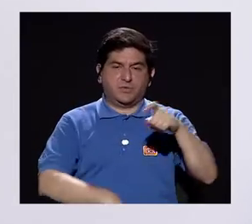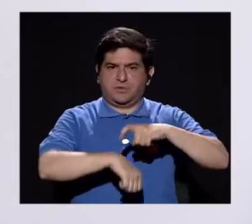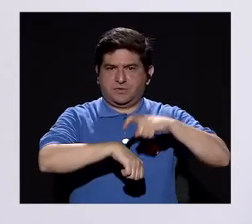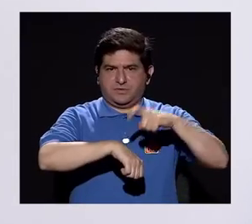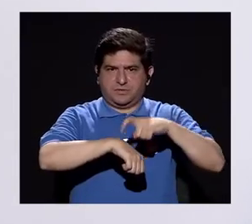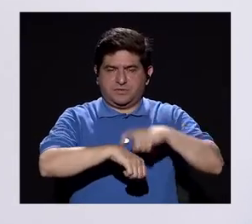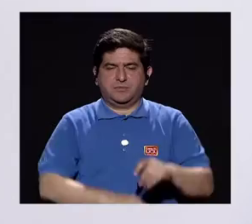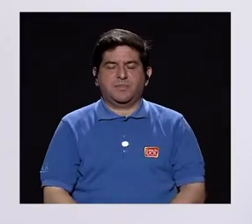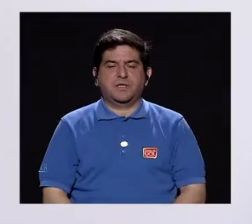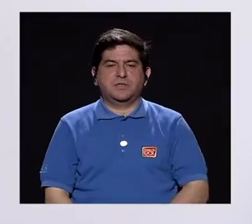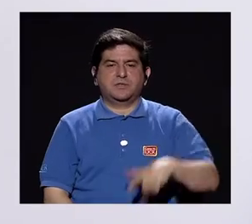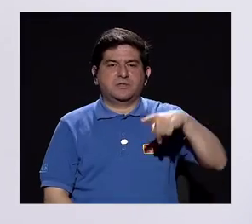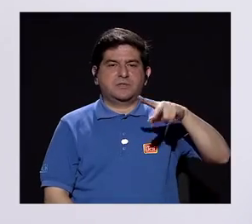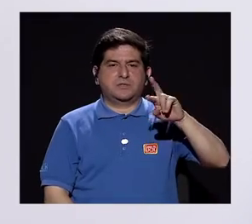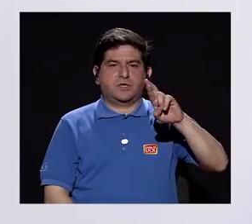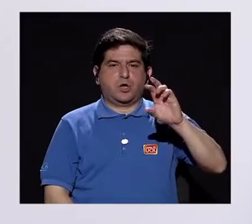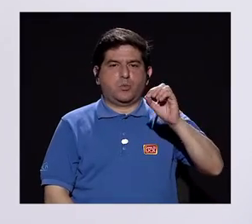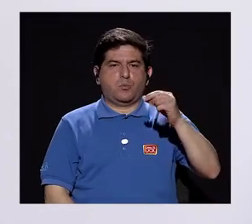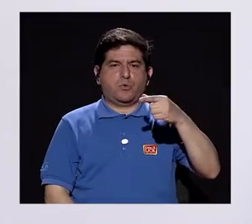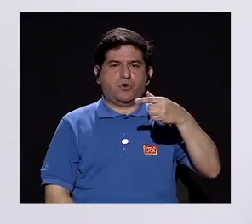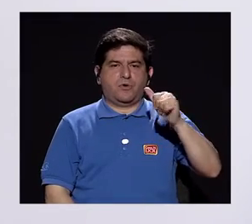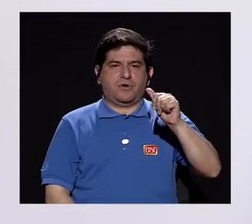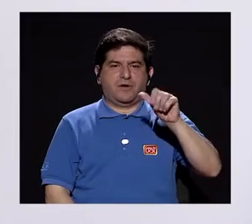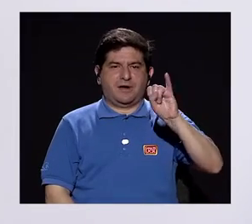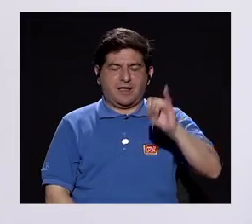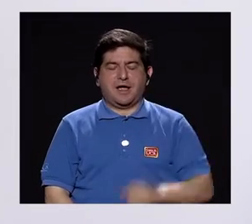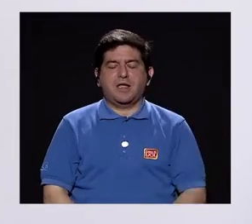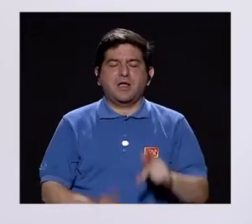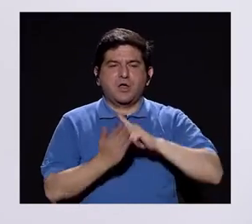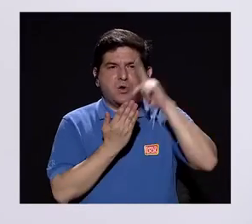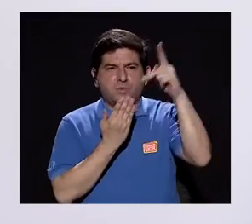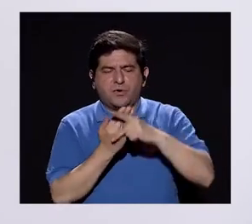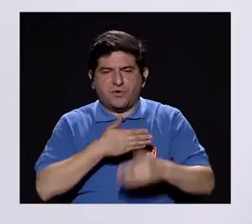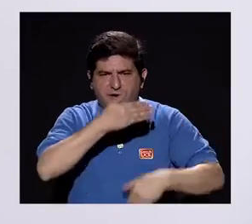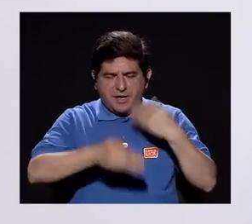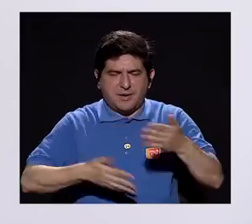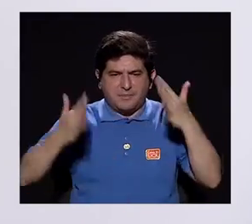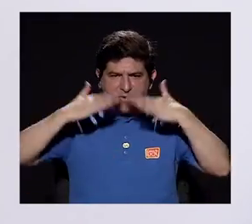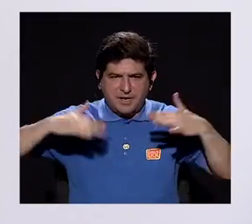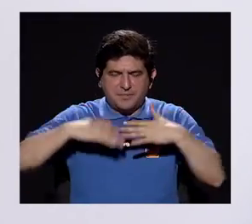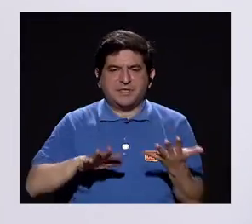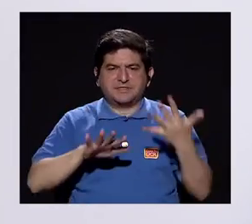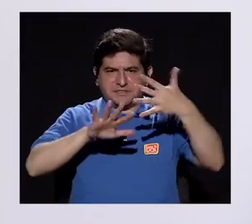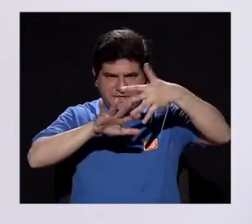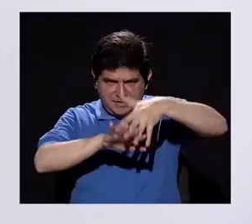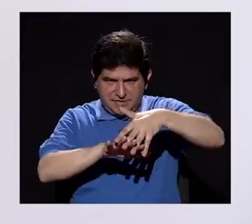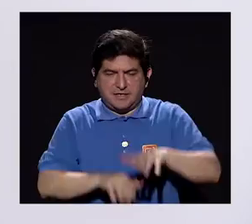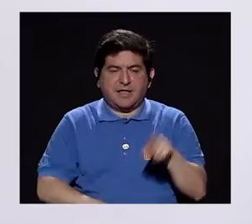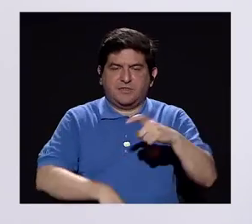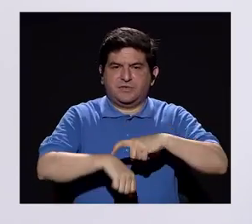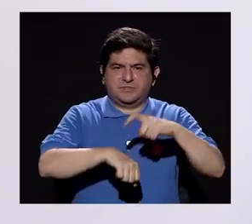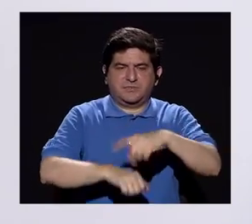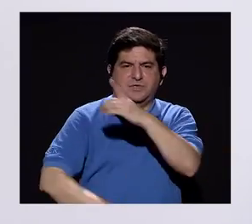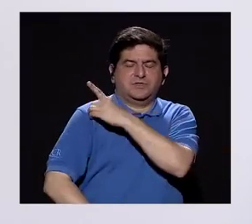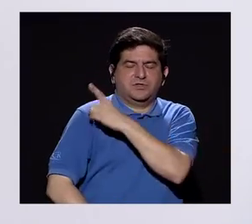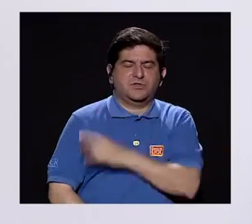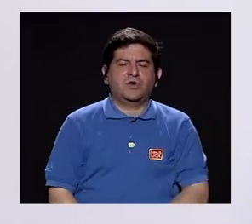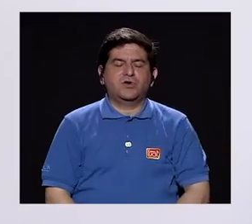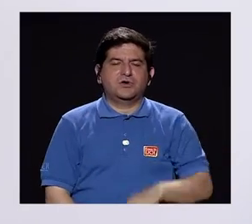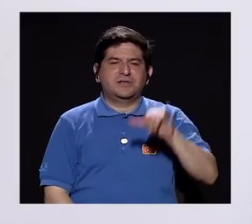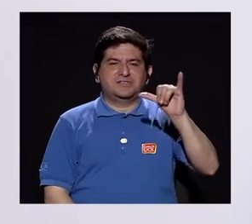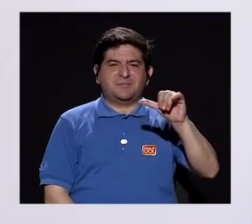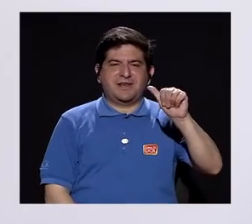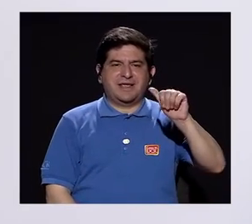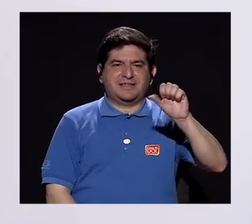entonces pro guide programa de gestión ambiental integrado de la universidad de costa rica que en ese momento era dirigido por doña yamilet